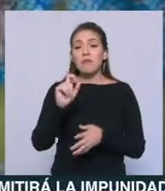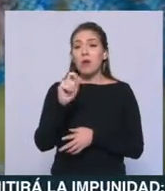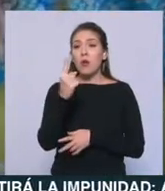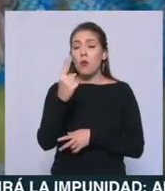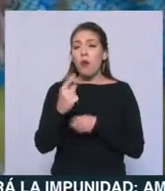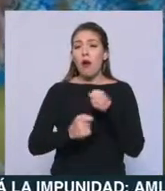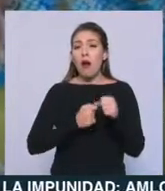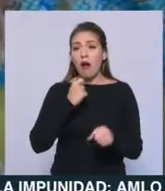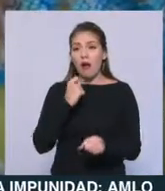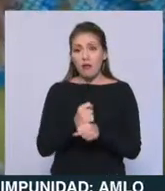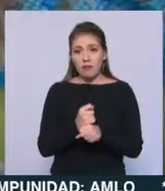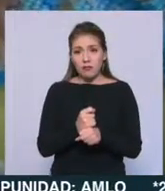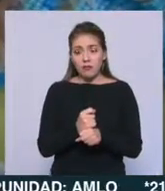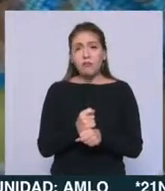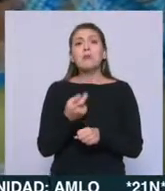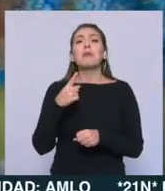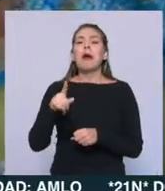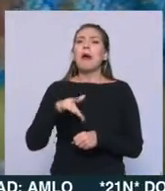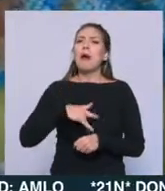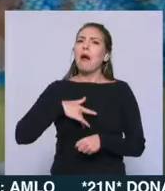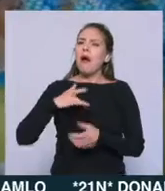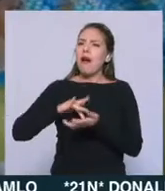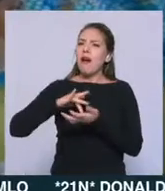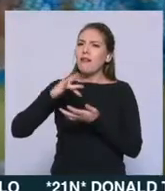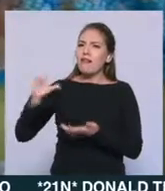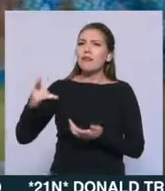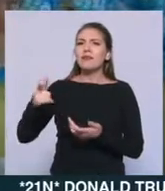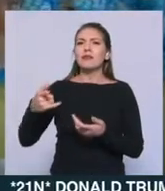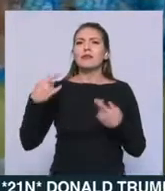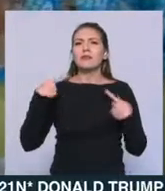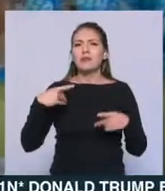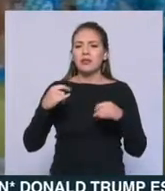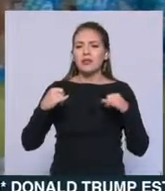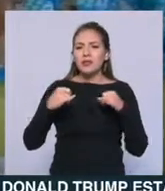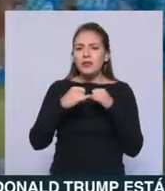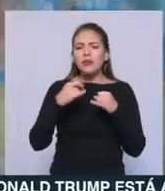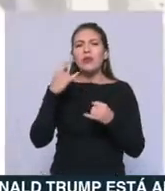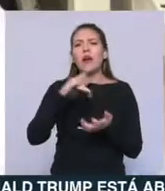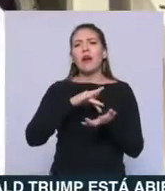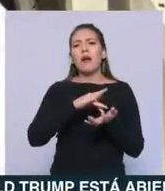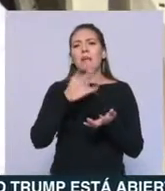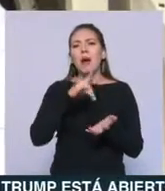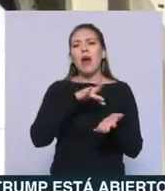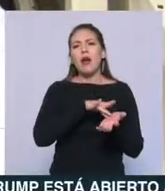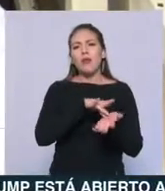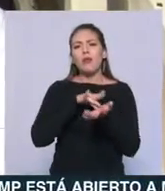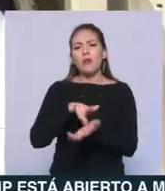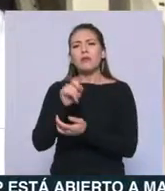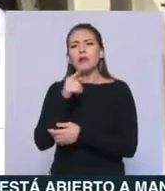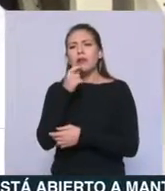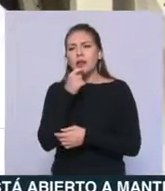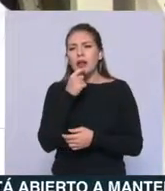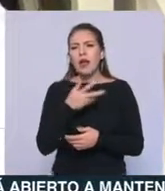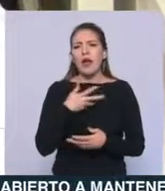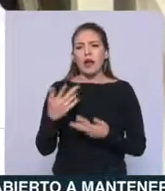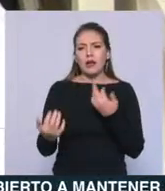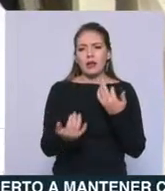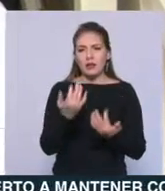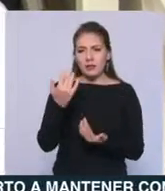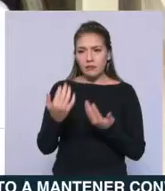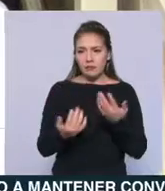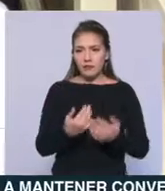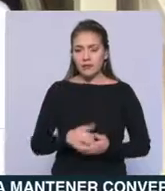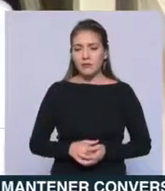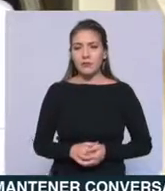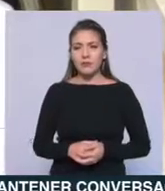afortunado por el apoyo que la Fundación brinda a todos los niños que sufren estos accidentes. Me gustaría ser maestro albañil porque